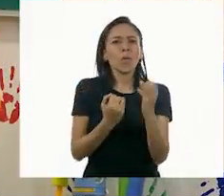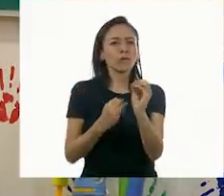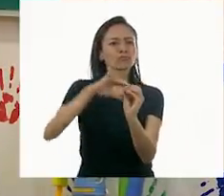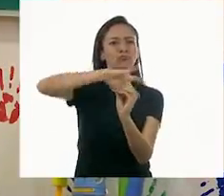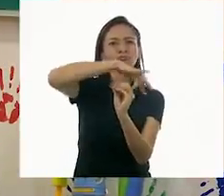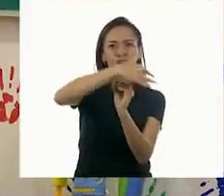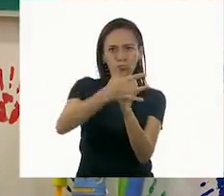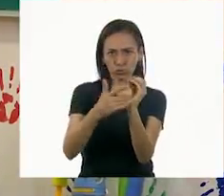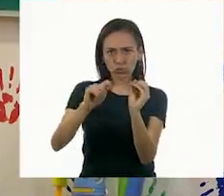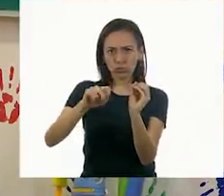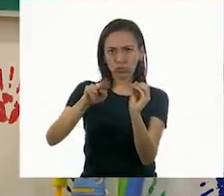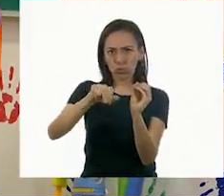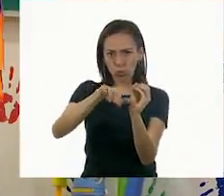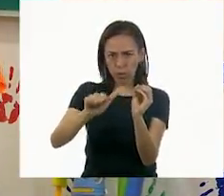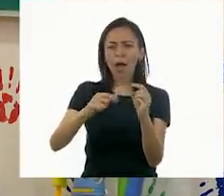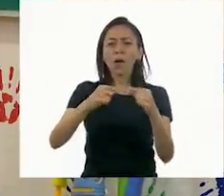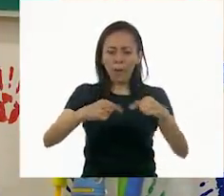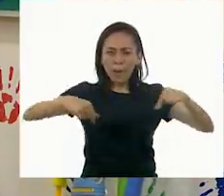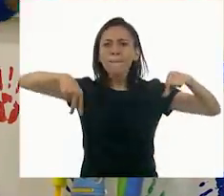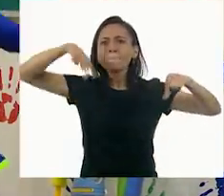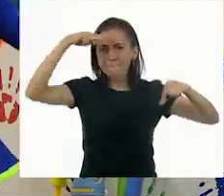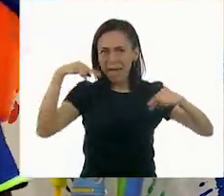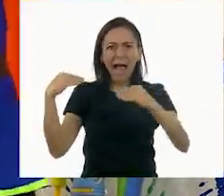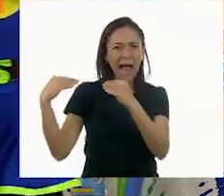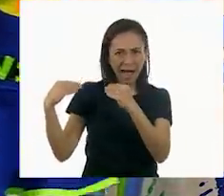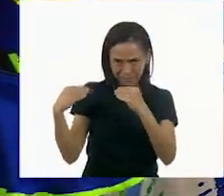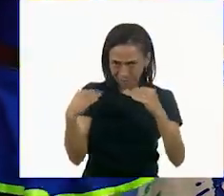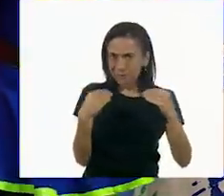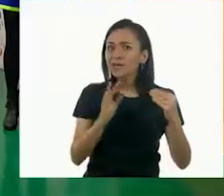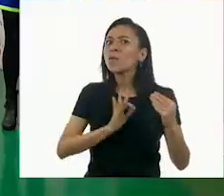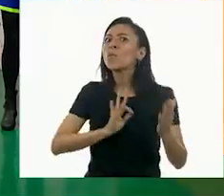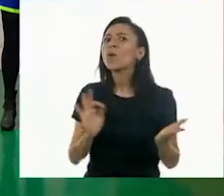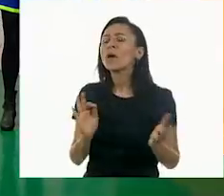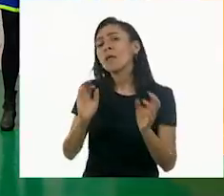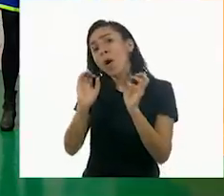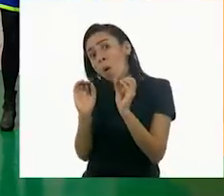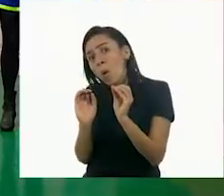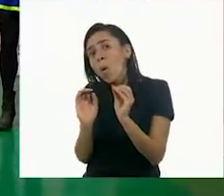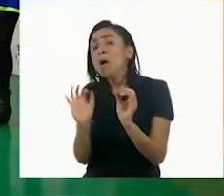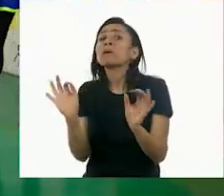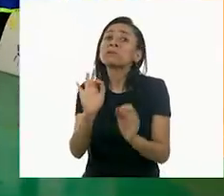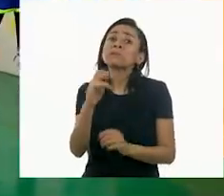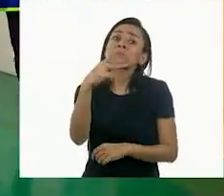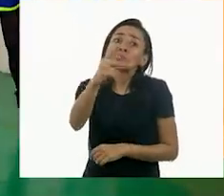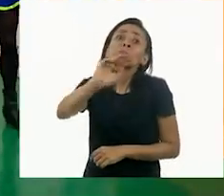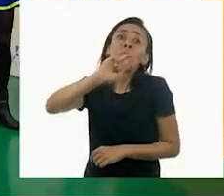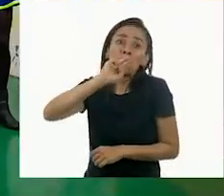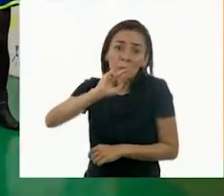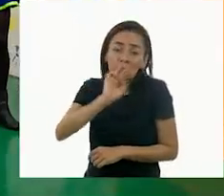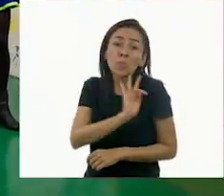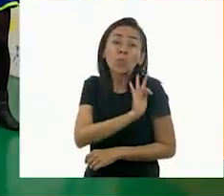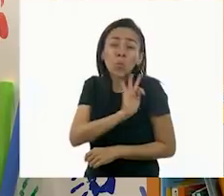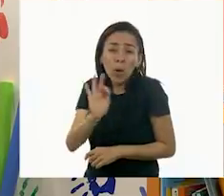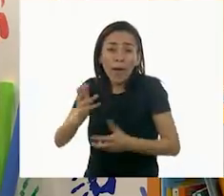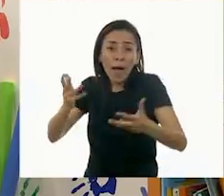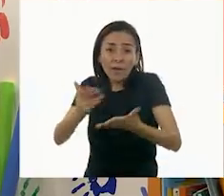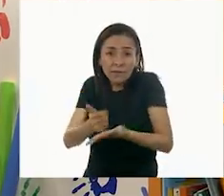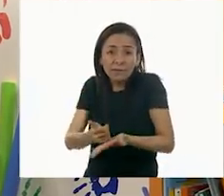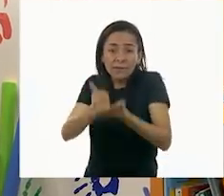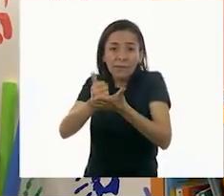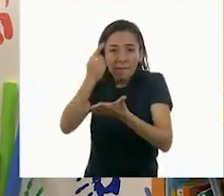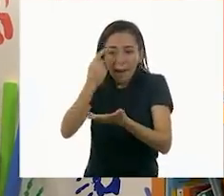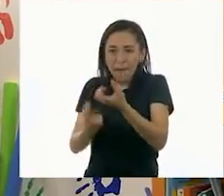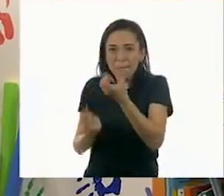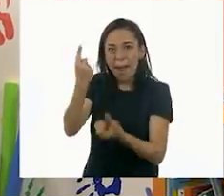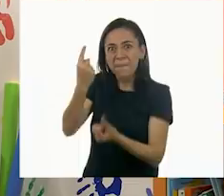una rebanada de sandía, o qué tal si tu mami te puede hacer unas palomitas